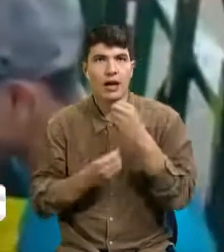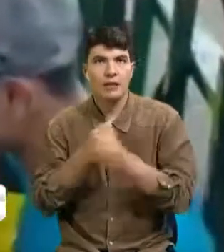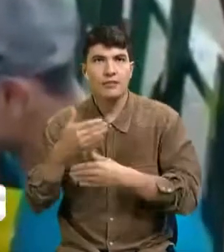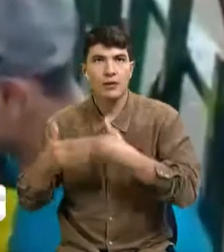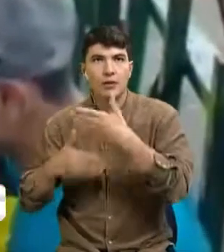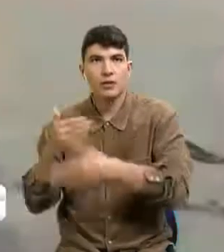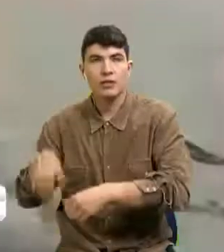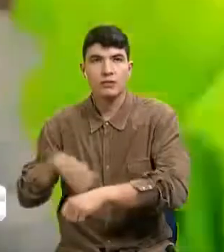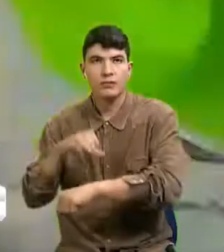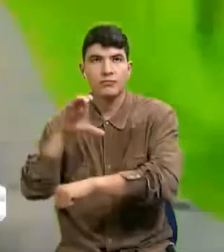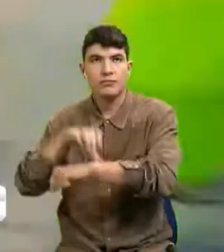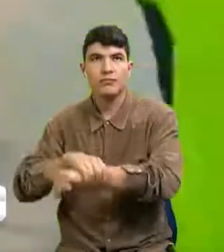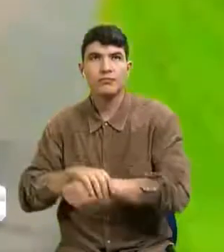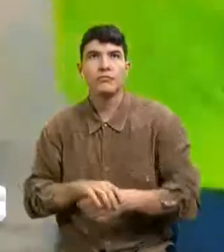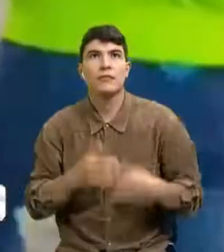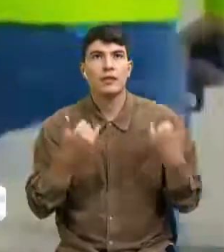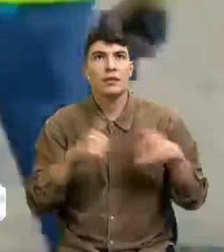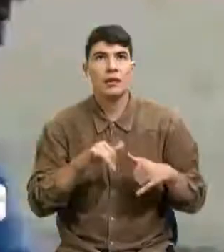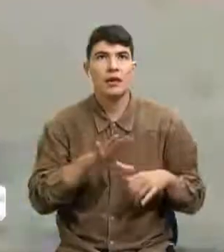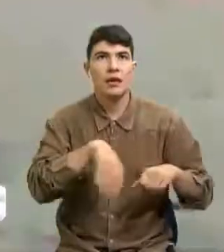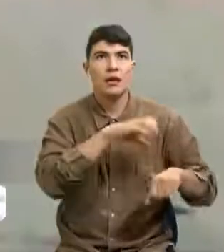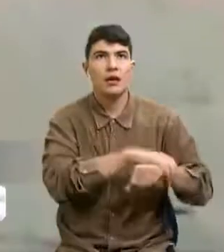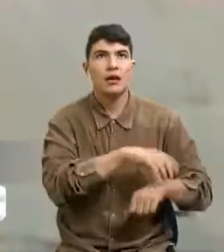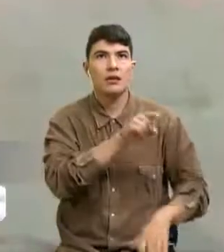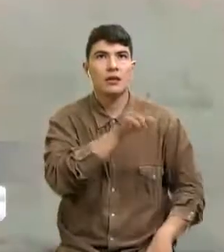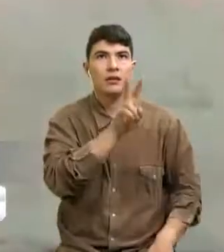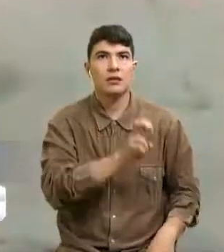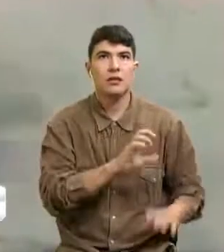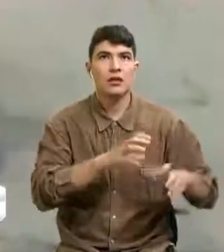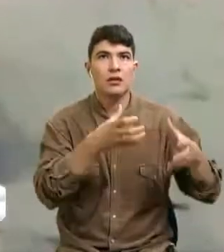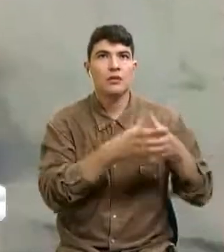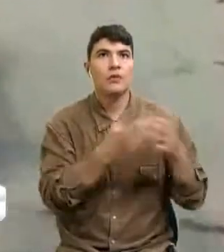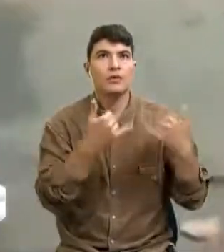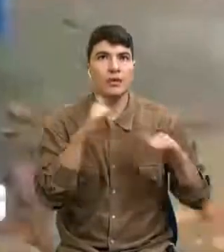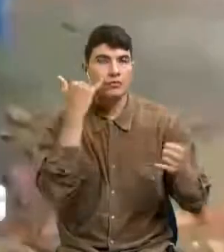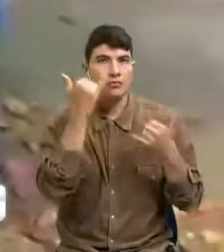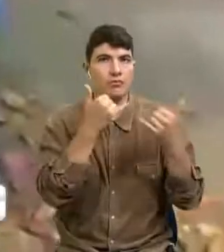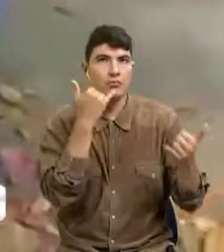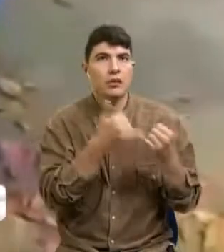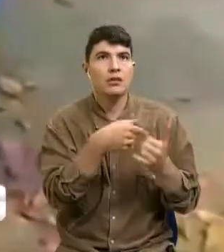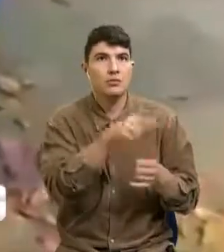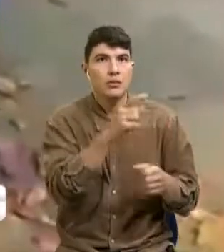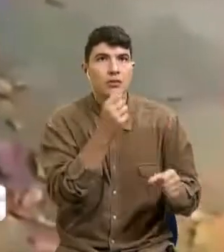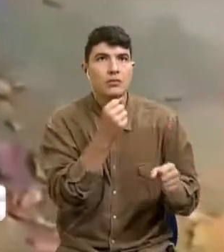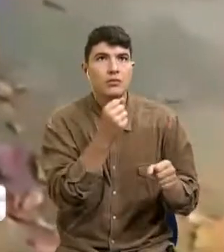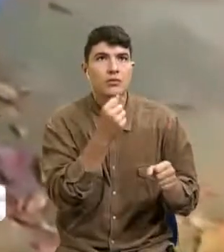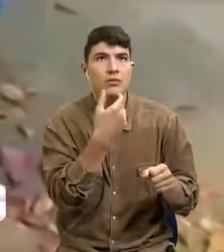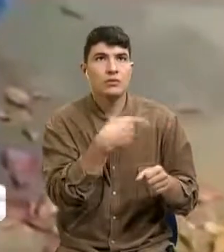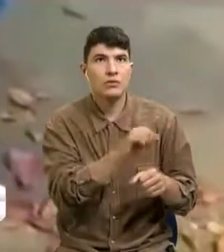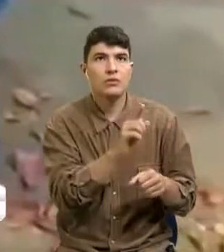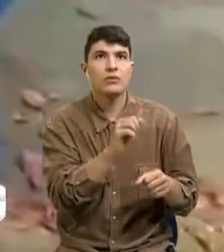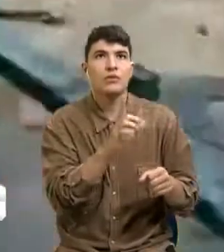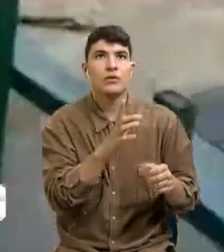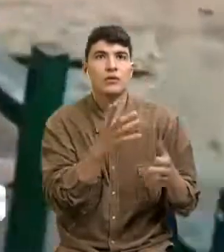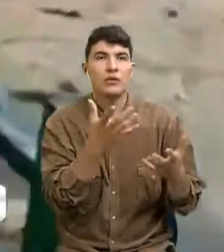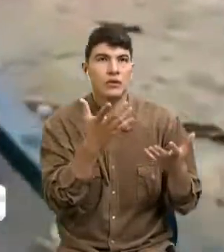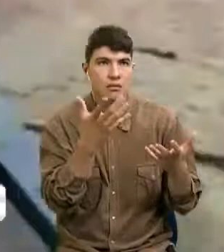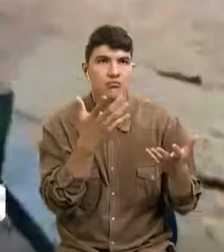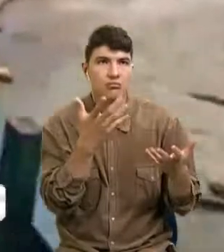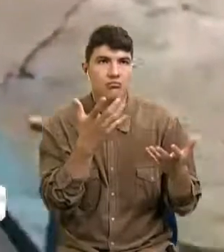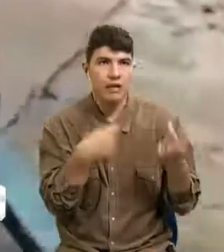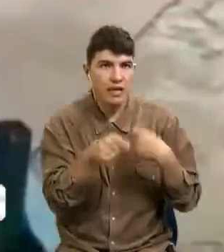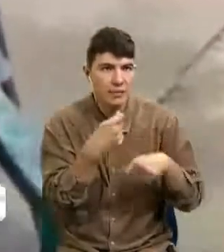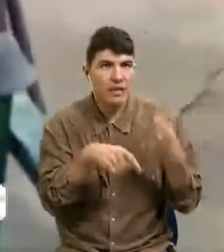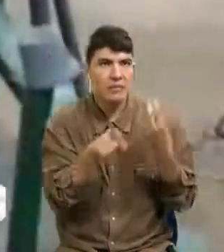han desarticulado a 17 de las 30 bandas que se han detectado que delinquen en zonas de cúcuta como el centro de la